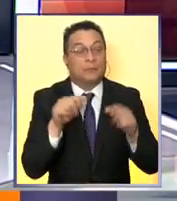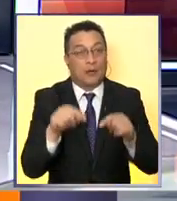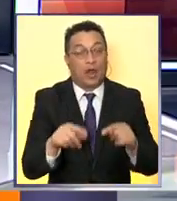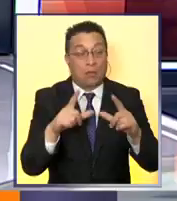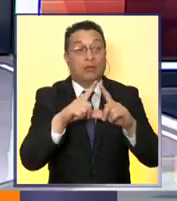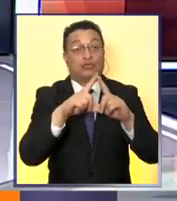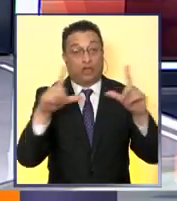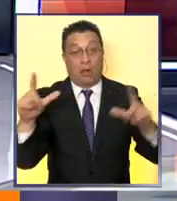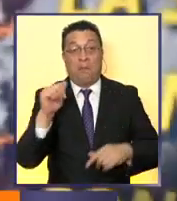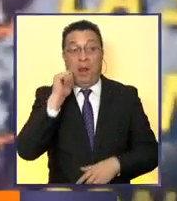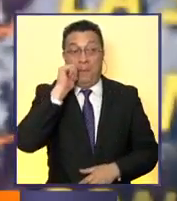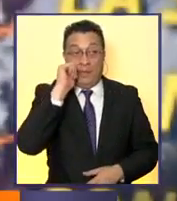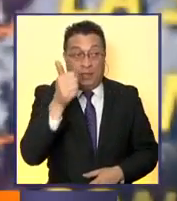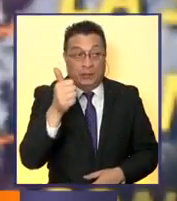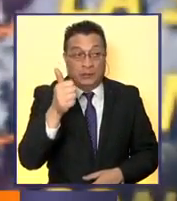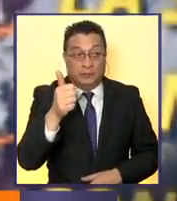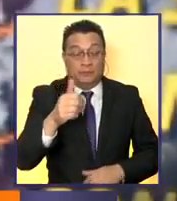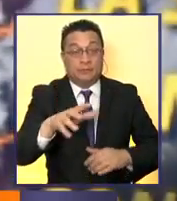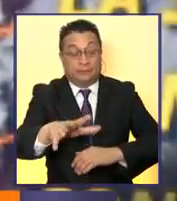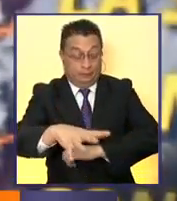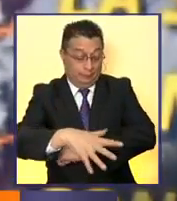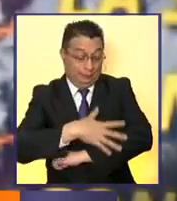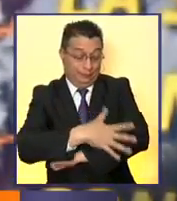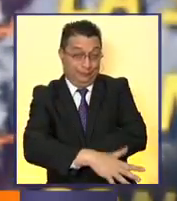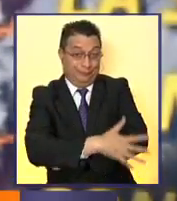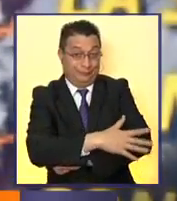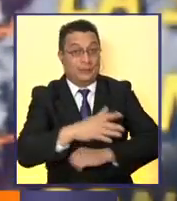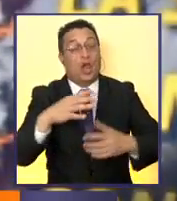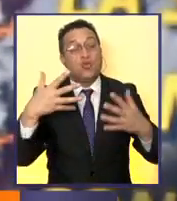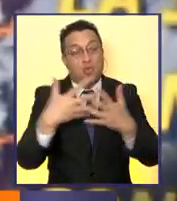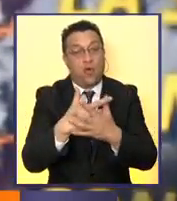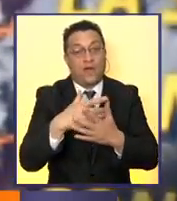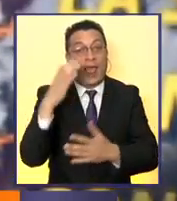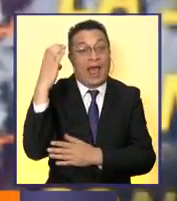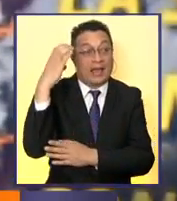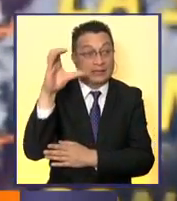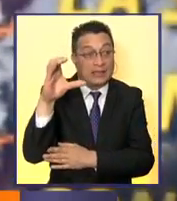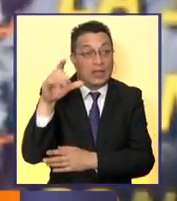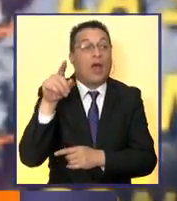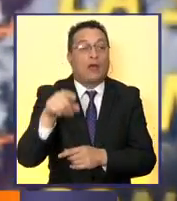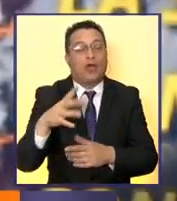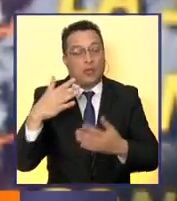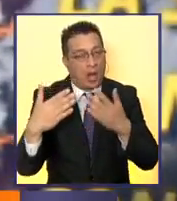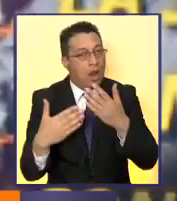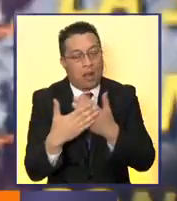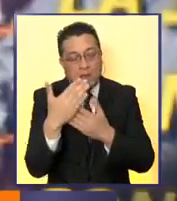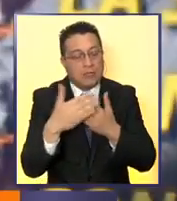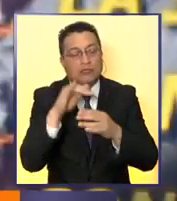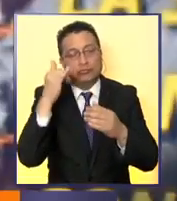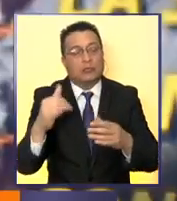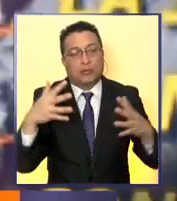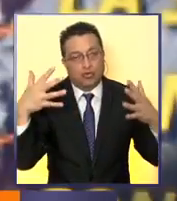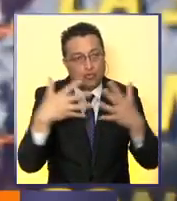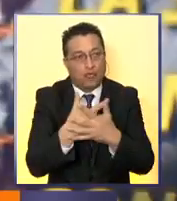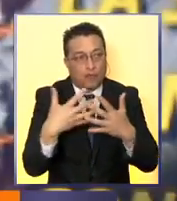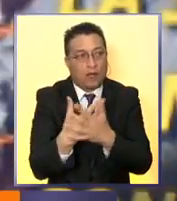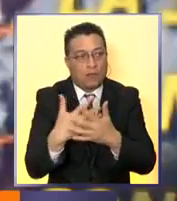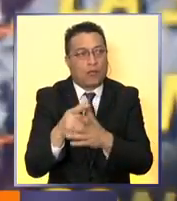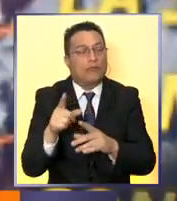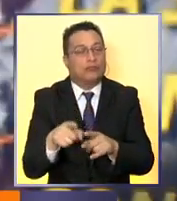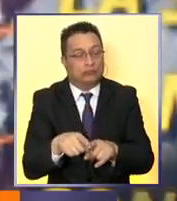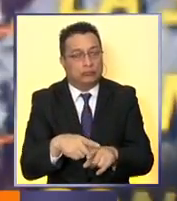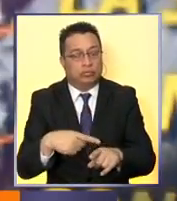para mañana, en la costa nuevamente las nubes. En La Serena ya hace rato que se ven nubes durante la jornada y con temperaturas ya